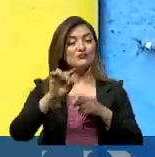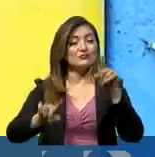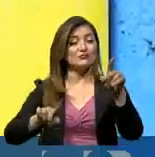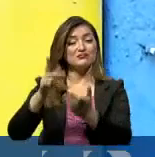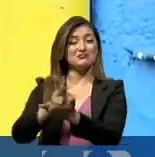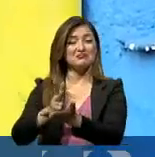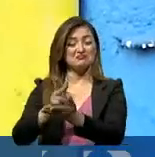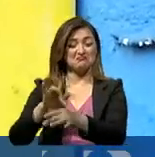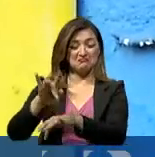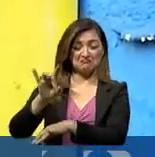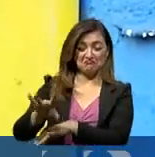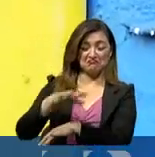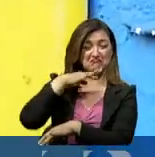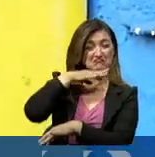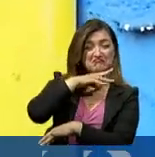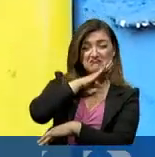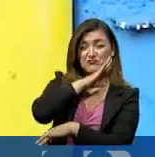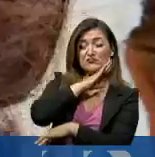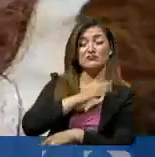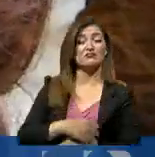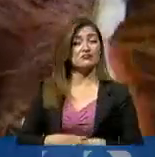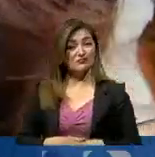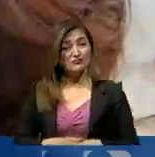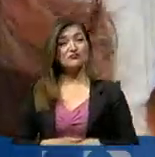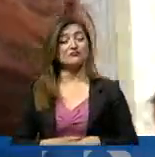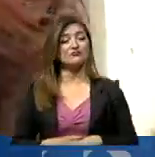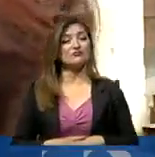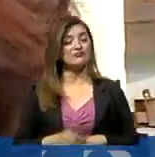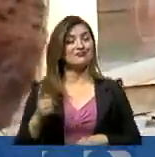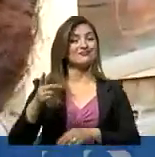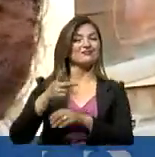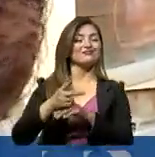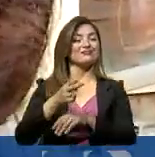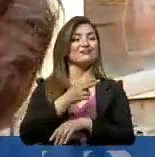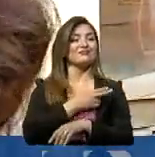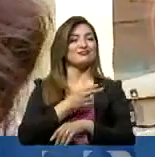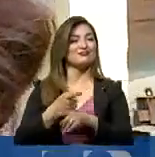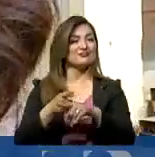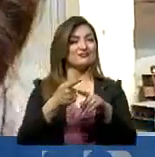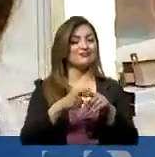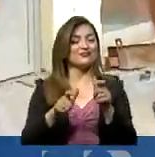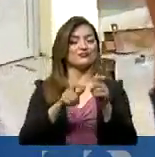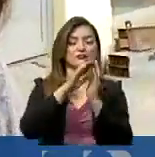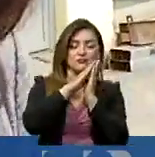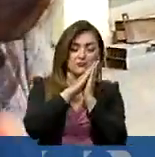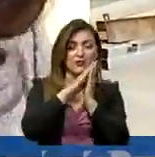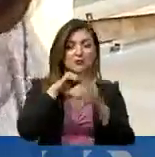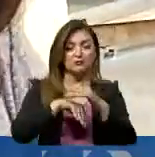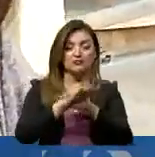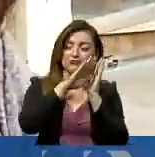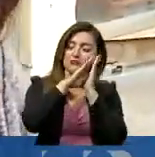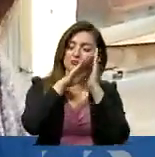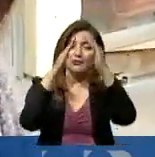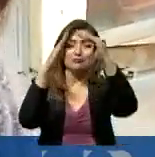paradas que en el transcurso de aquí a la universidad. Las paradas están usando los indigentes como casa